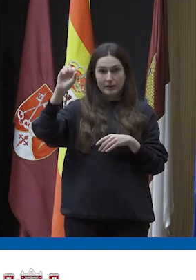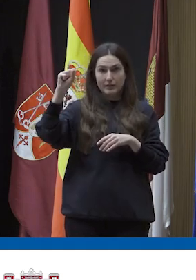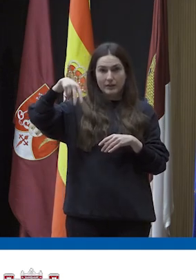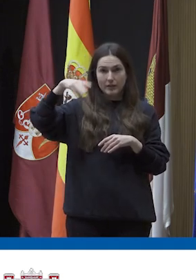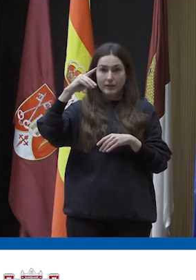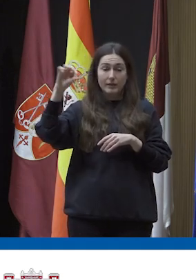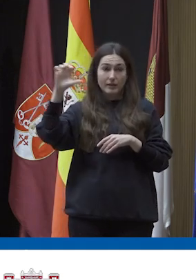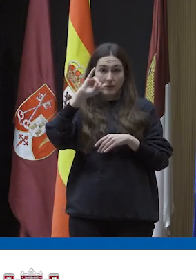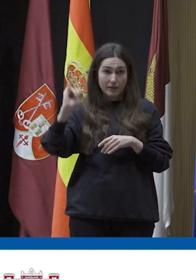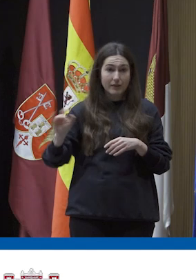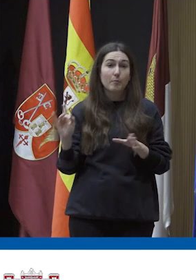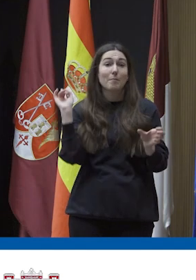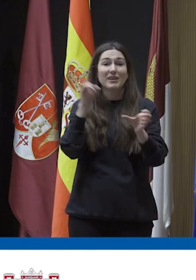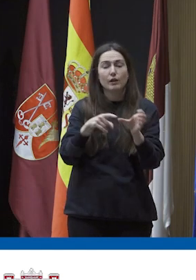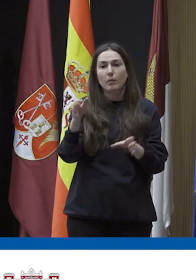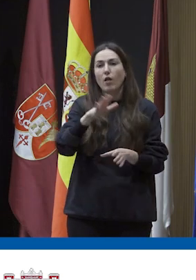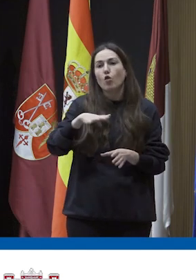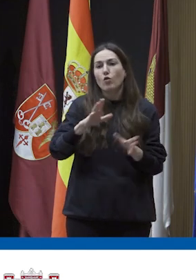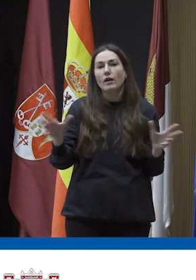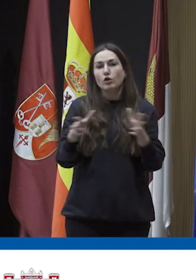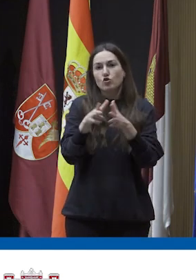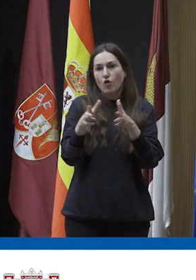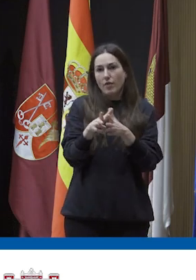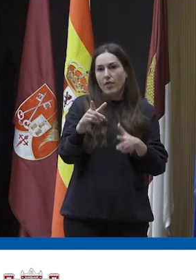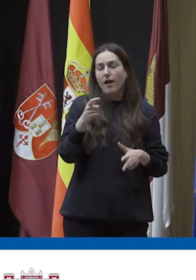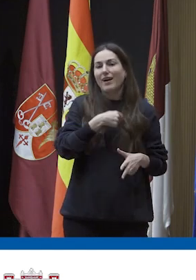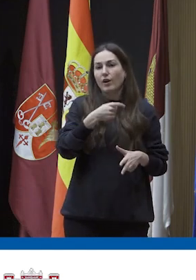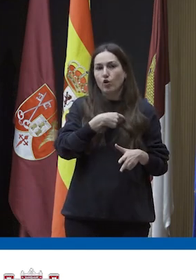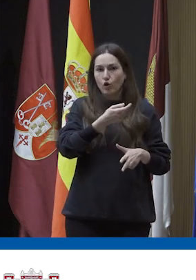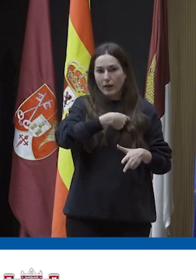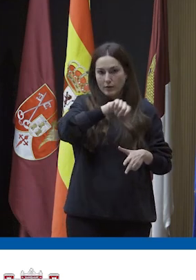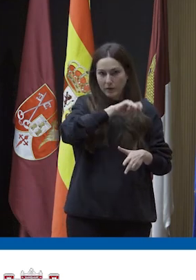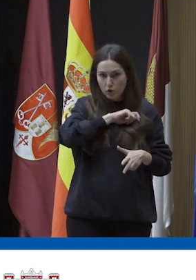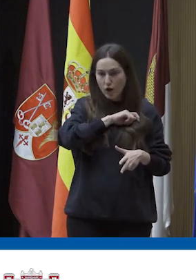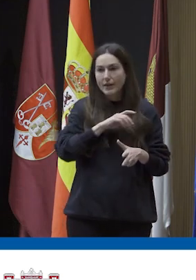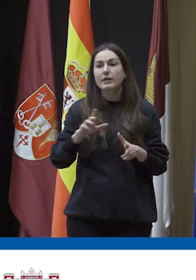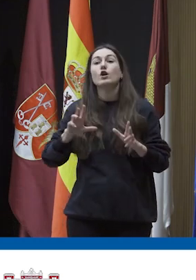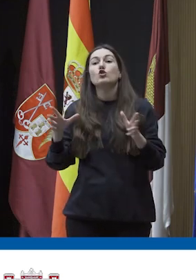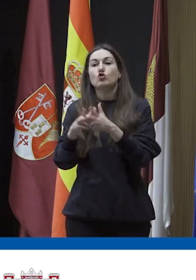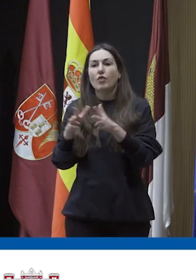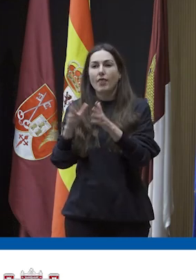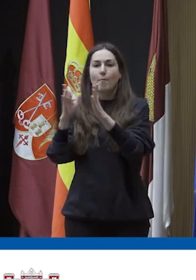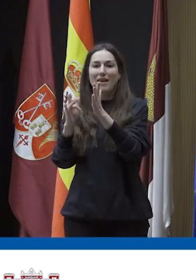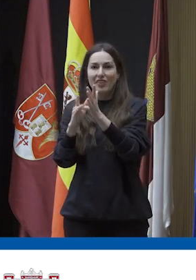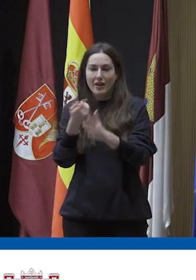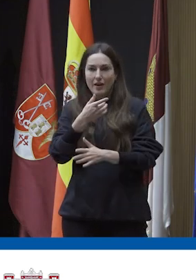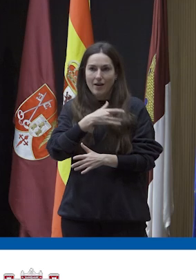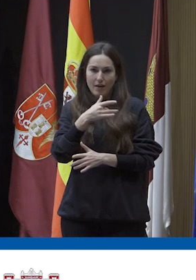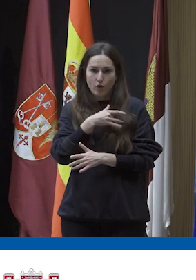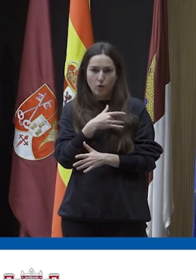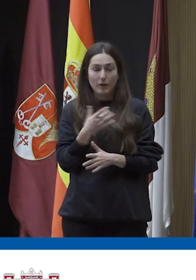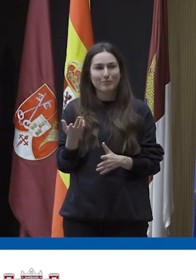de la Junta Directiva de la Sociedad Valenciana de Cardiología. Bien, con el título